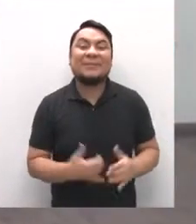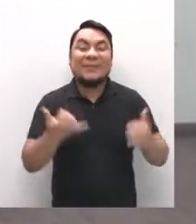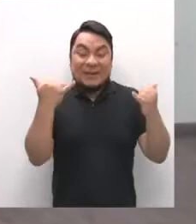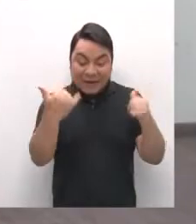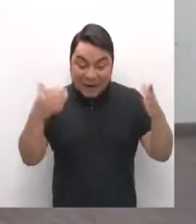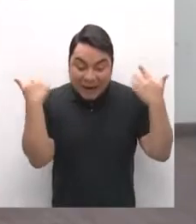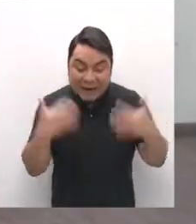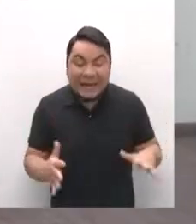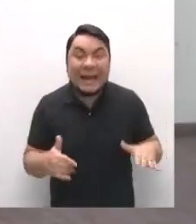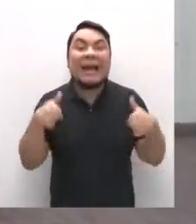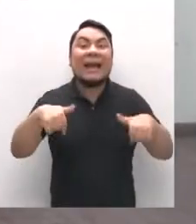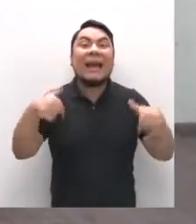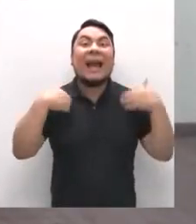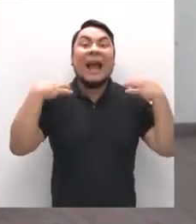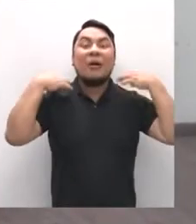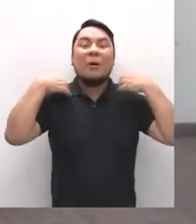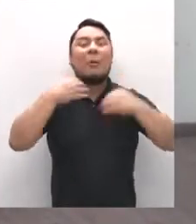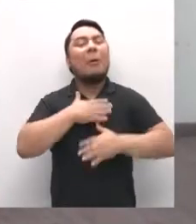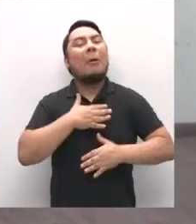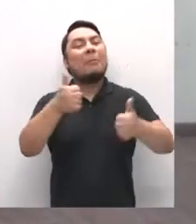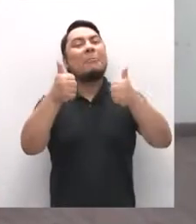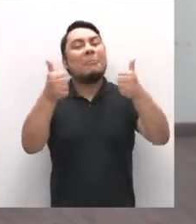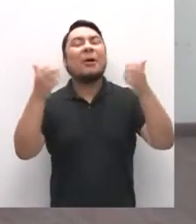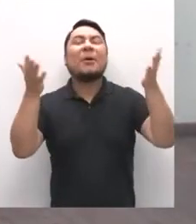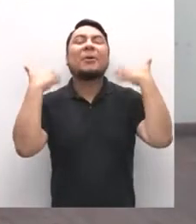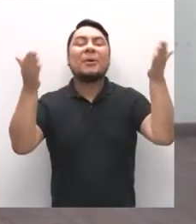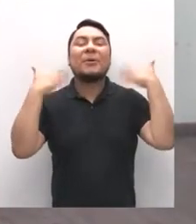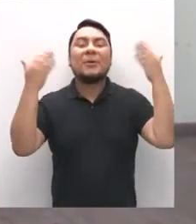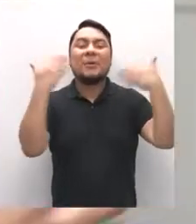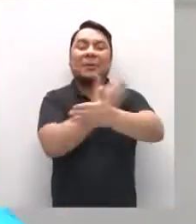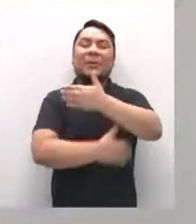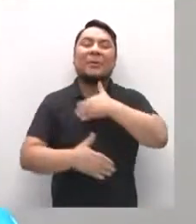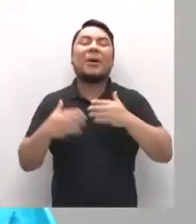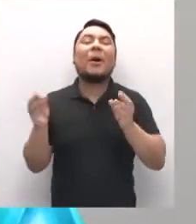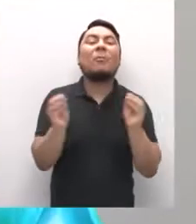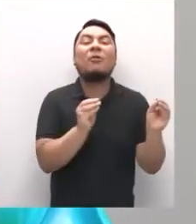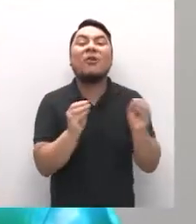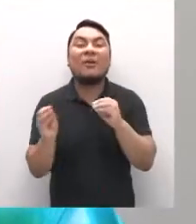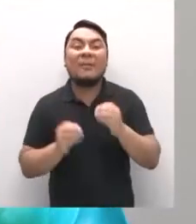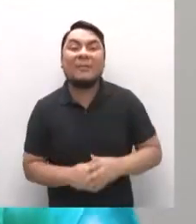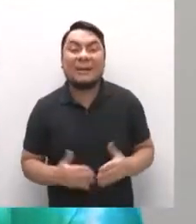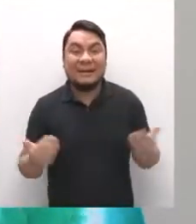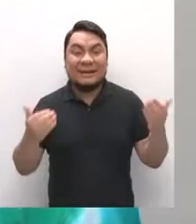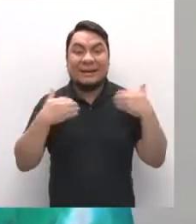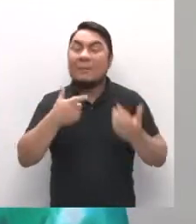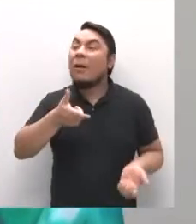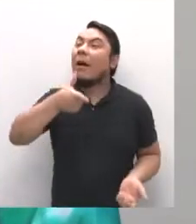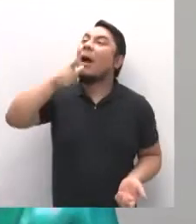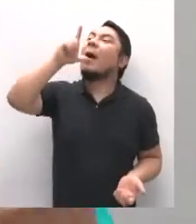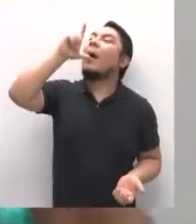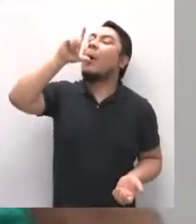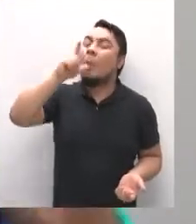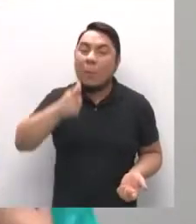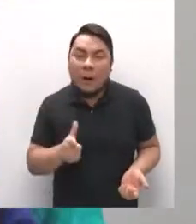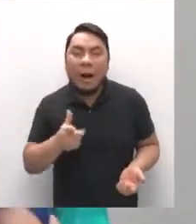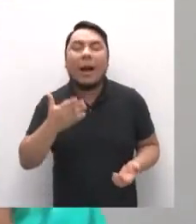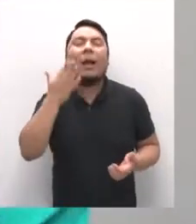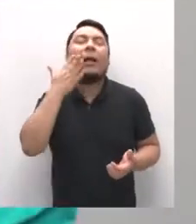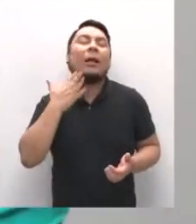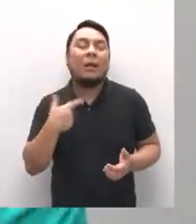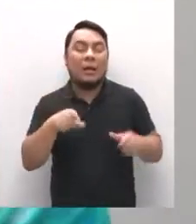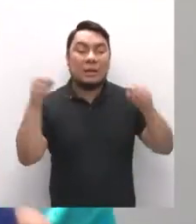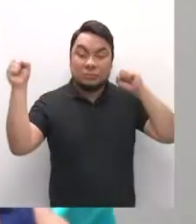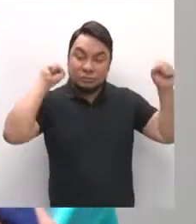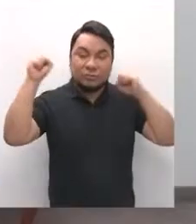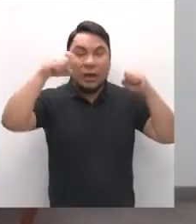¡Ahora sí! Tengo ropa cómoda y fresca para moverme. Y tengo mi agua para refrescarme y mi toalla